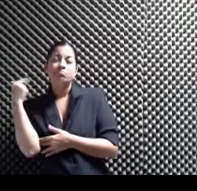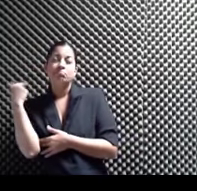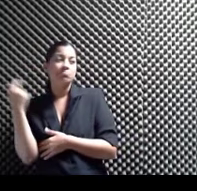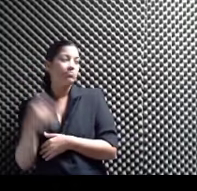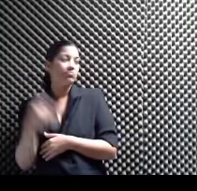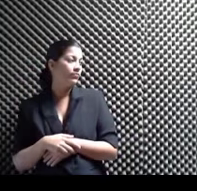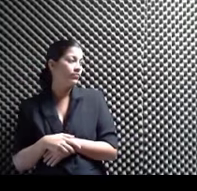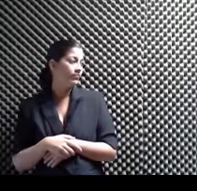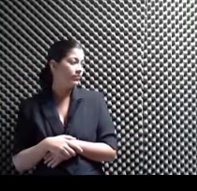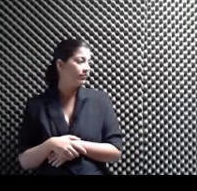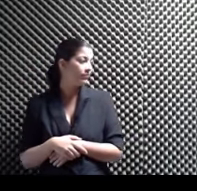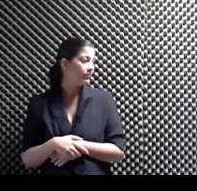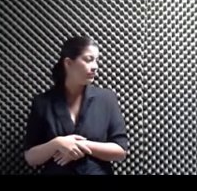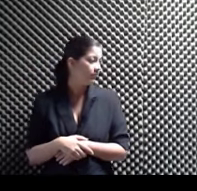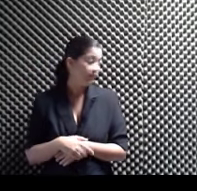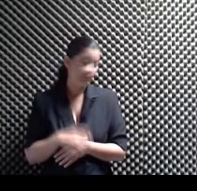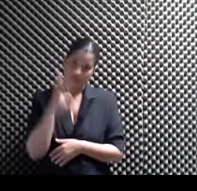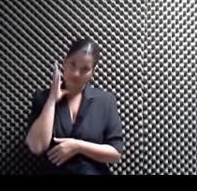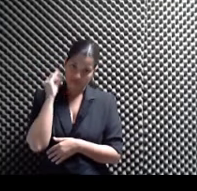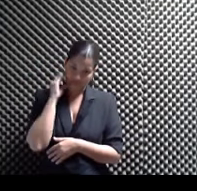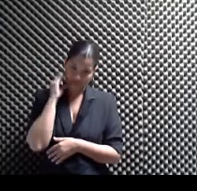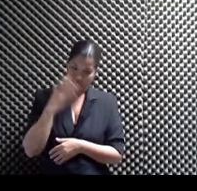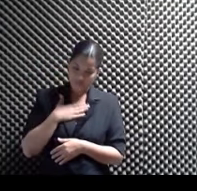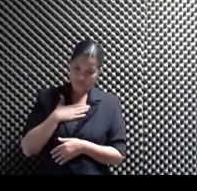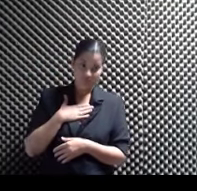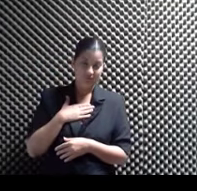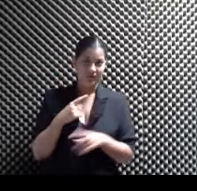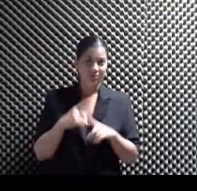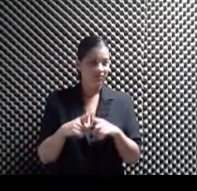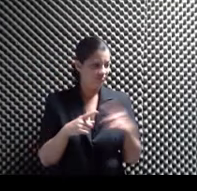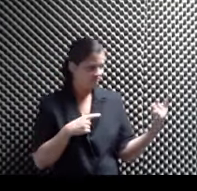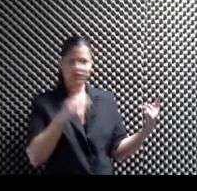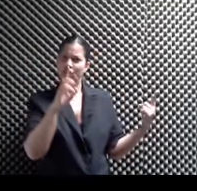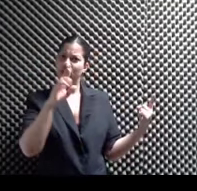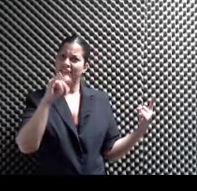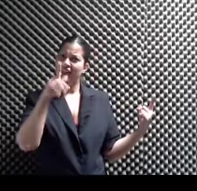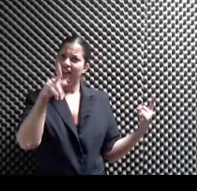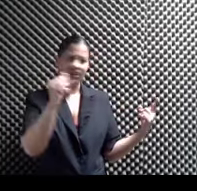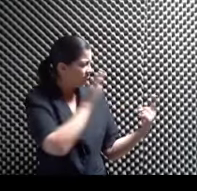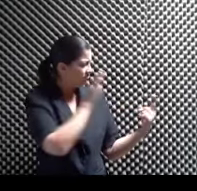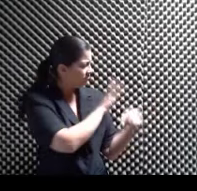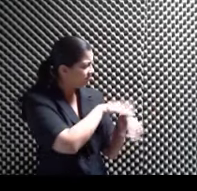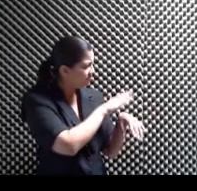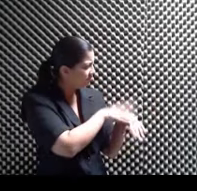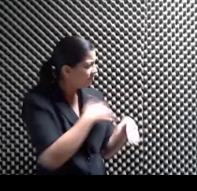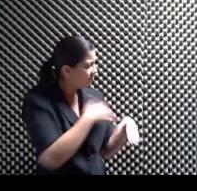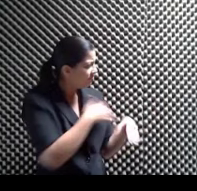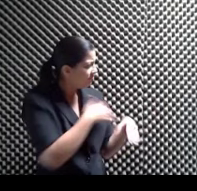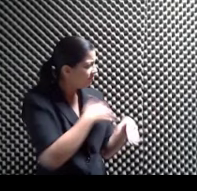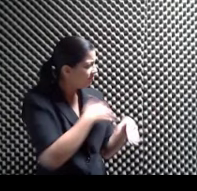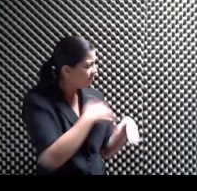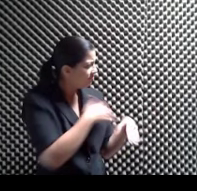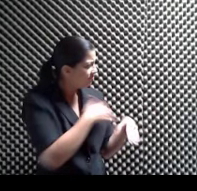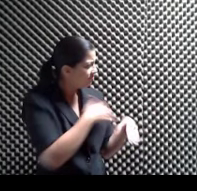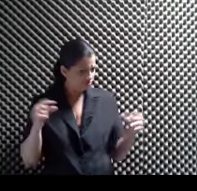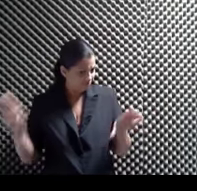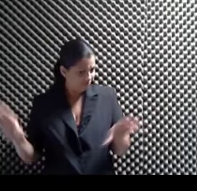Wilkin Pero si lo tengo Al lado mío Le digo Ricky Y por qué le pregunto Ricky Estoy haciendo un grupo